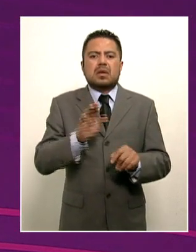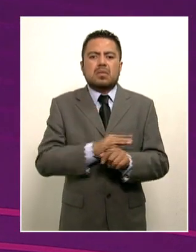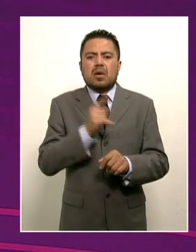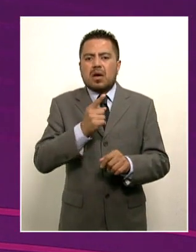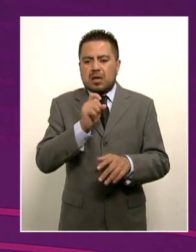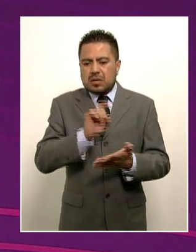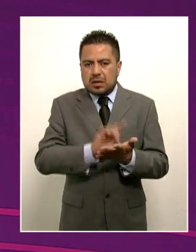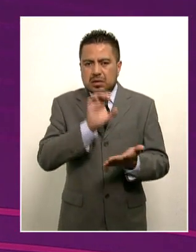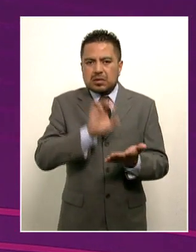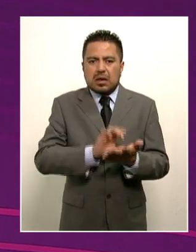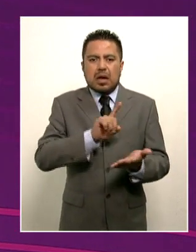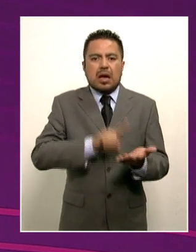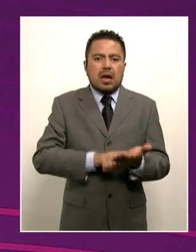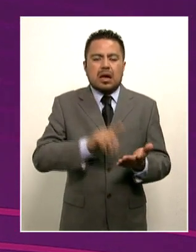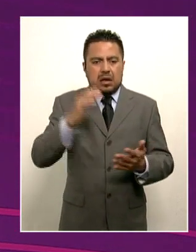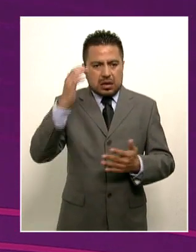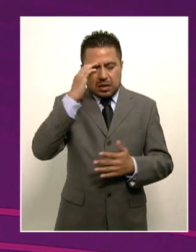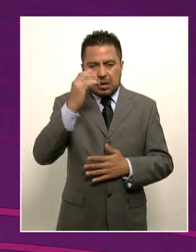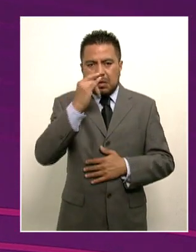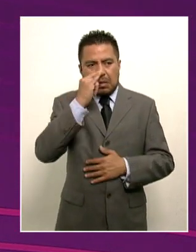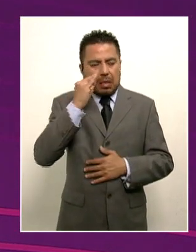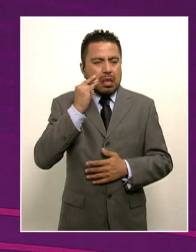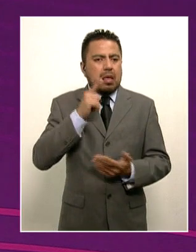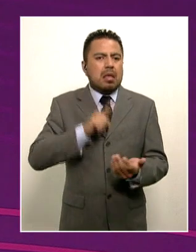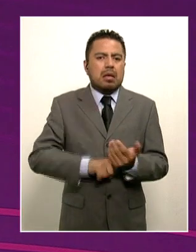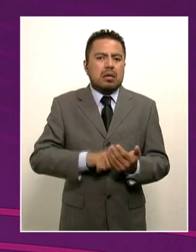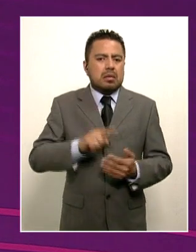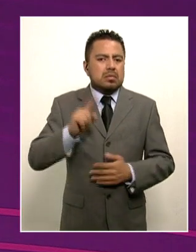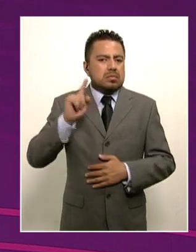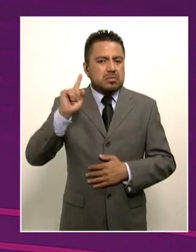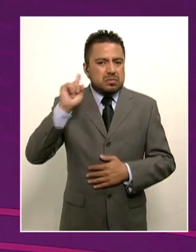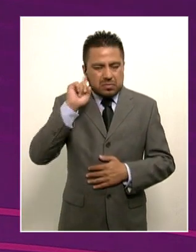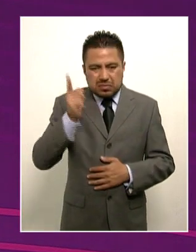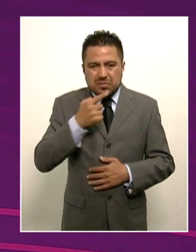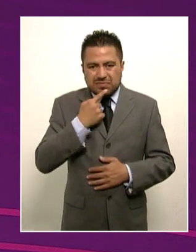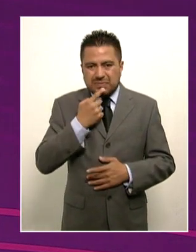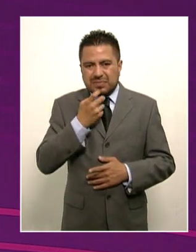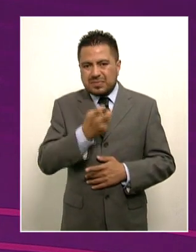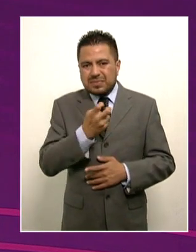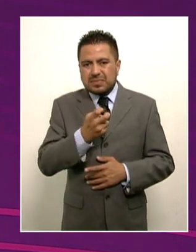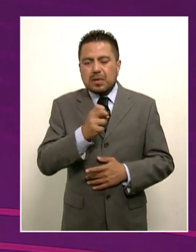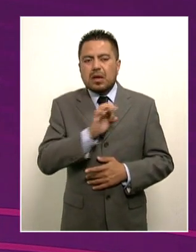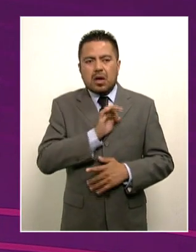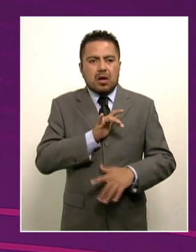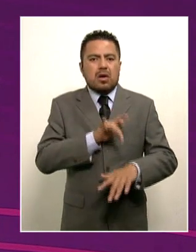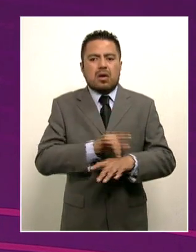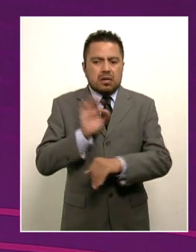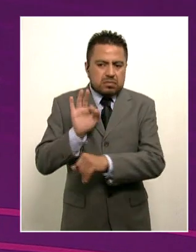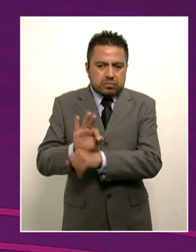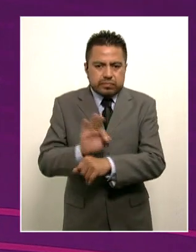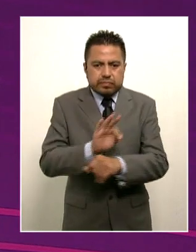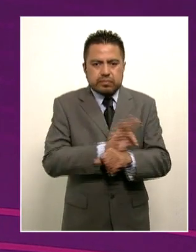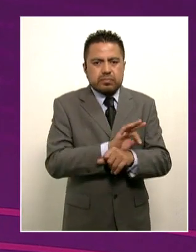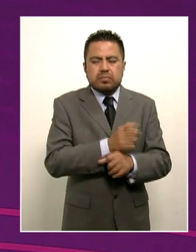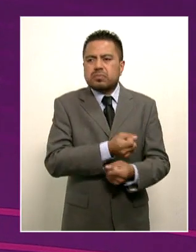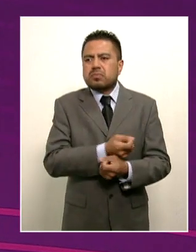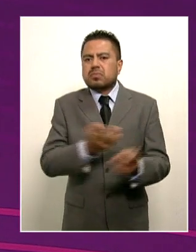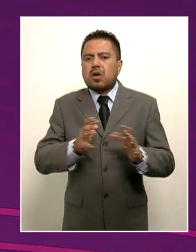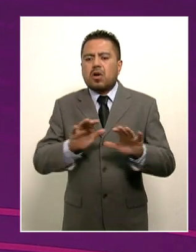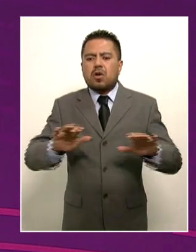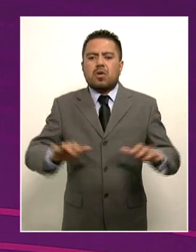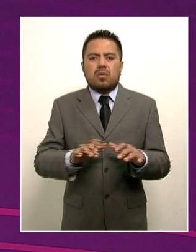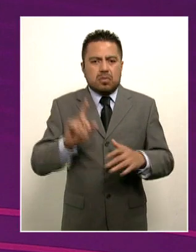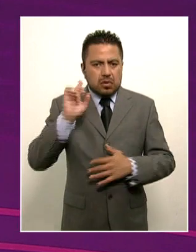de las discapacidades conocidas como invisibles, la discapacidad auditiva, nos ha tocado defender incluso a mucha